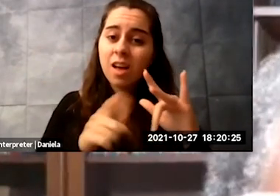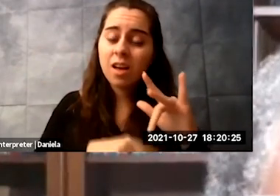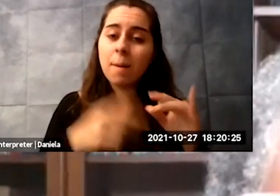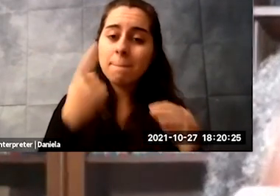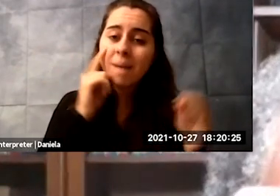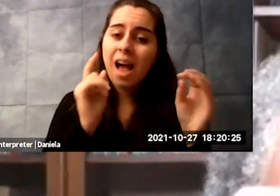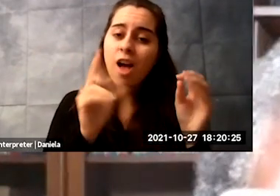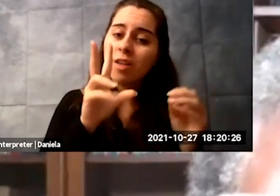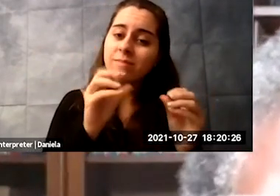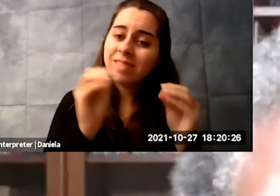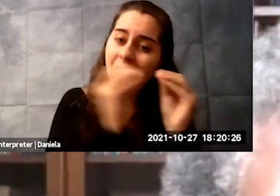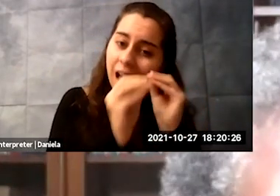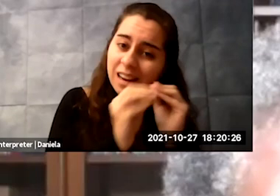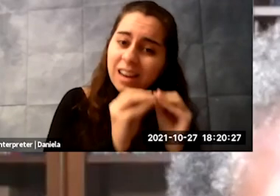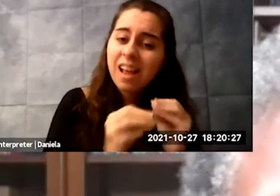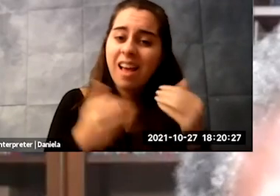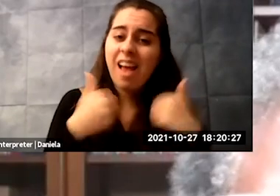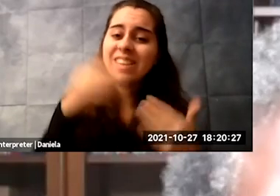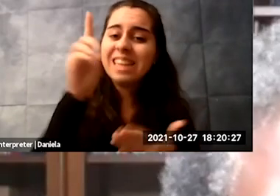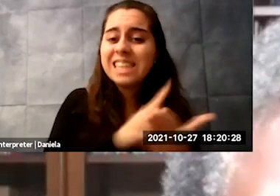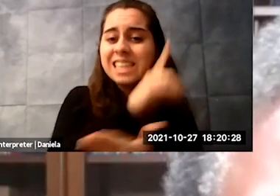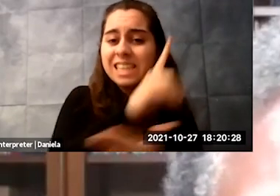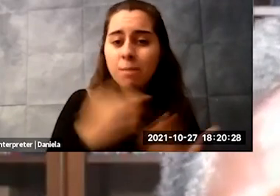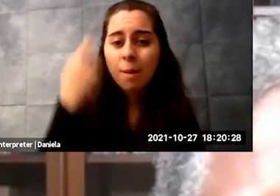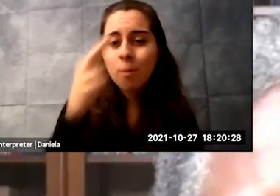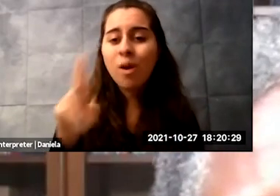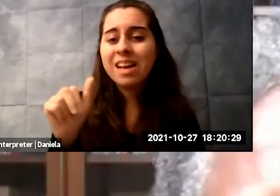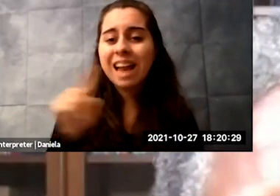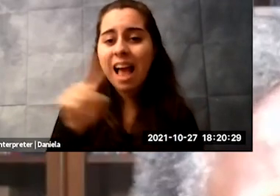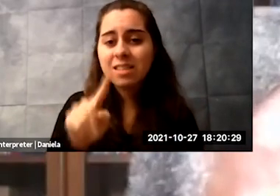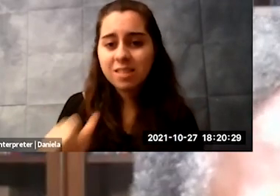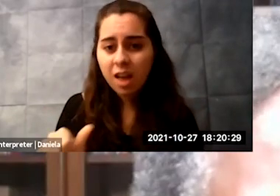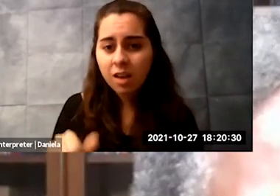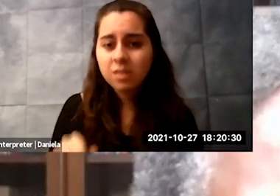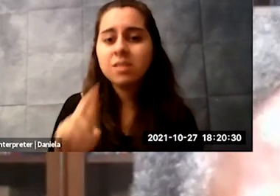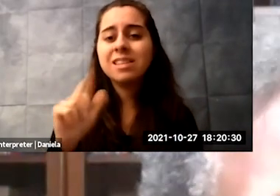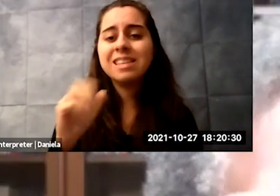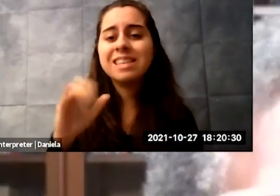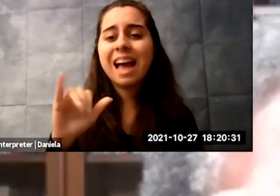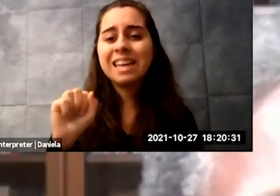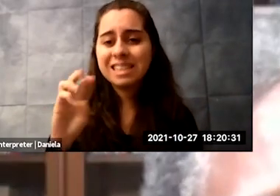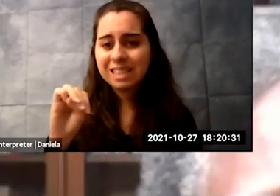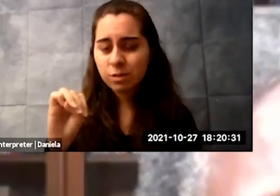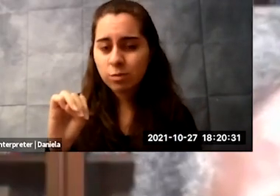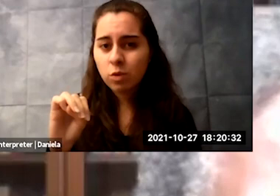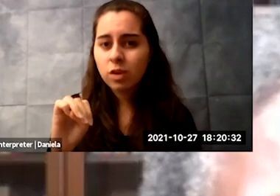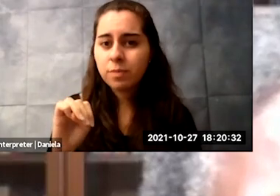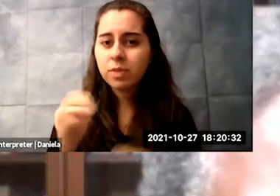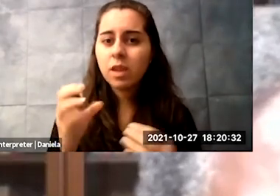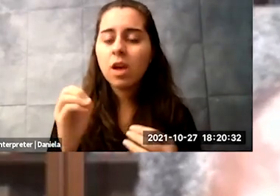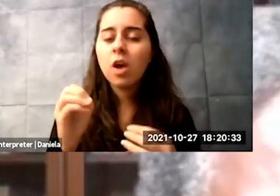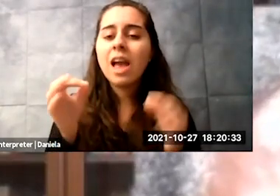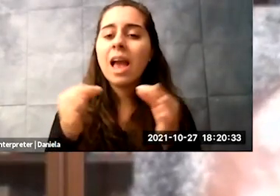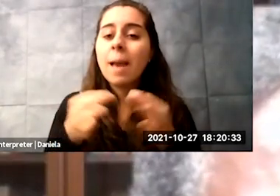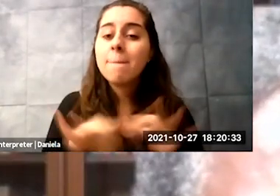avanzar con las organizaciones afroamericanas en Estados Unidos con respecto a Puerto Rico, es la conexión de combatir el